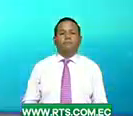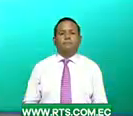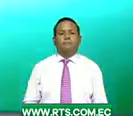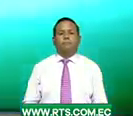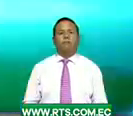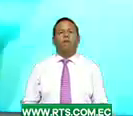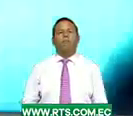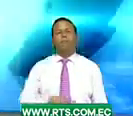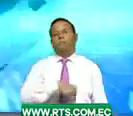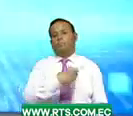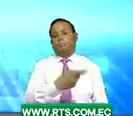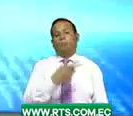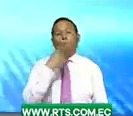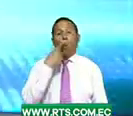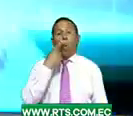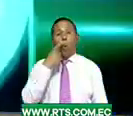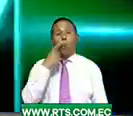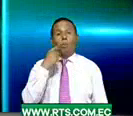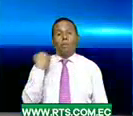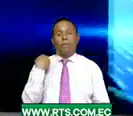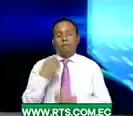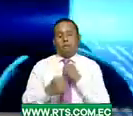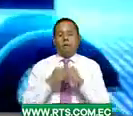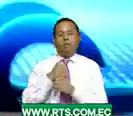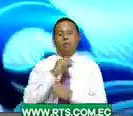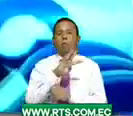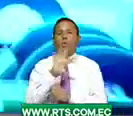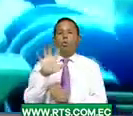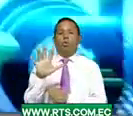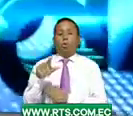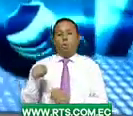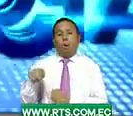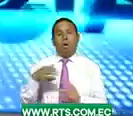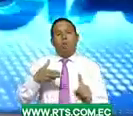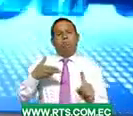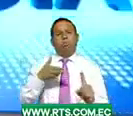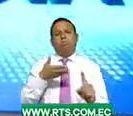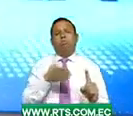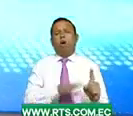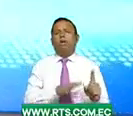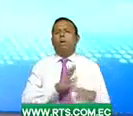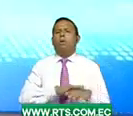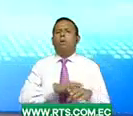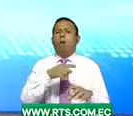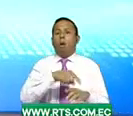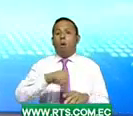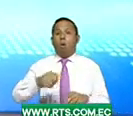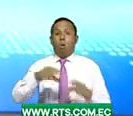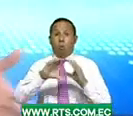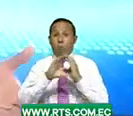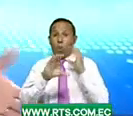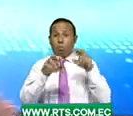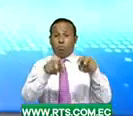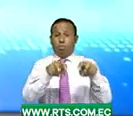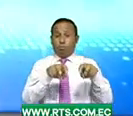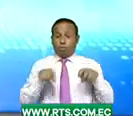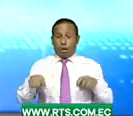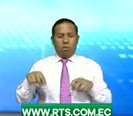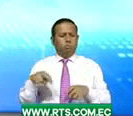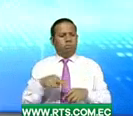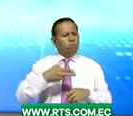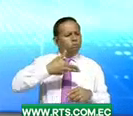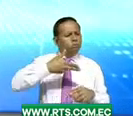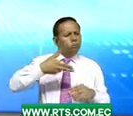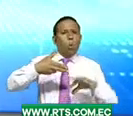Un hombre de 45 años fue asesinado por resistirse al robo de sus pertenencias. Para conocer más detalles sobre este